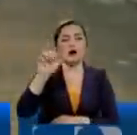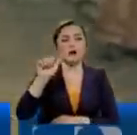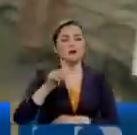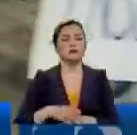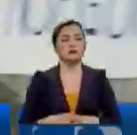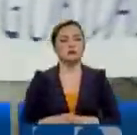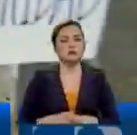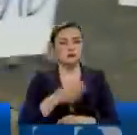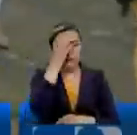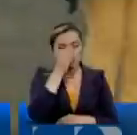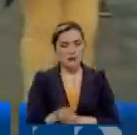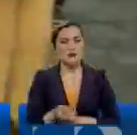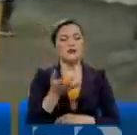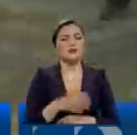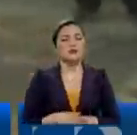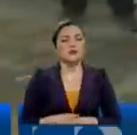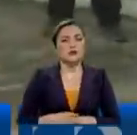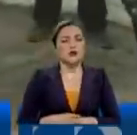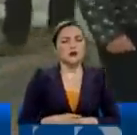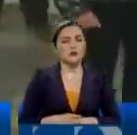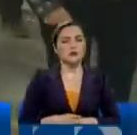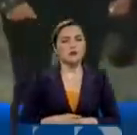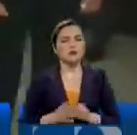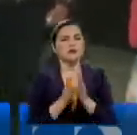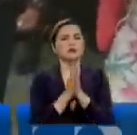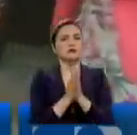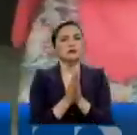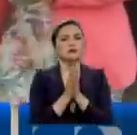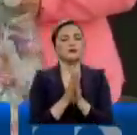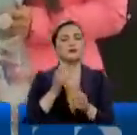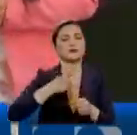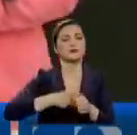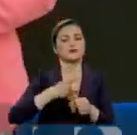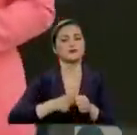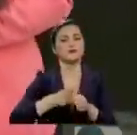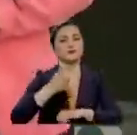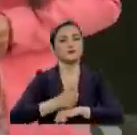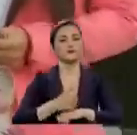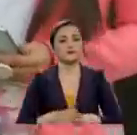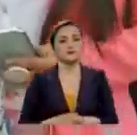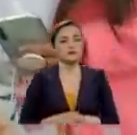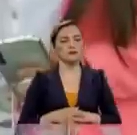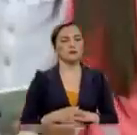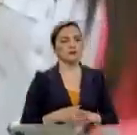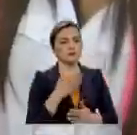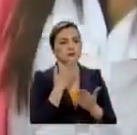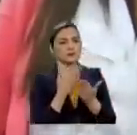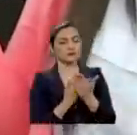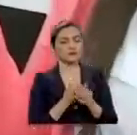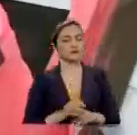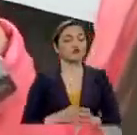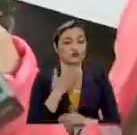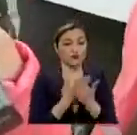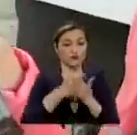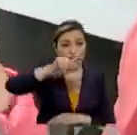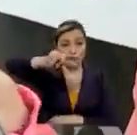buenos días, señora Jaramillo, cuéntenos un poquito, ¿cuál es el pedido que tienen ustedes específico hacia las autoridades? Gracias, buenos días, agradecemos